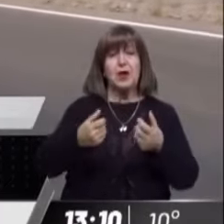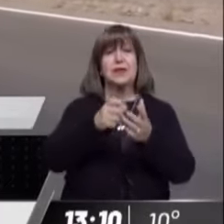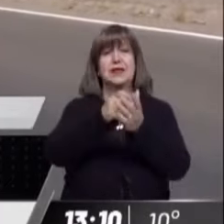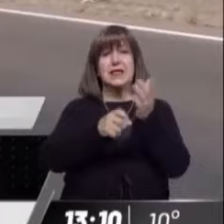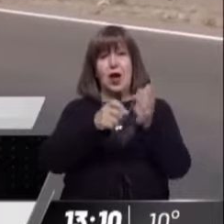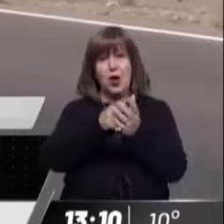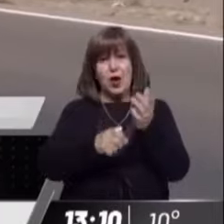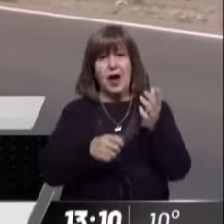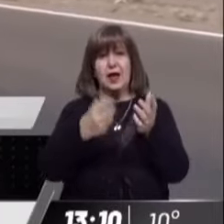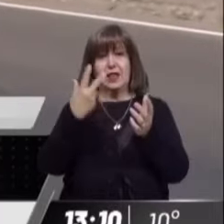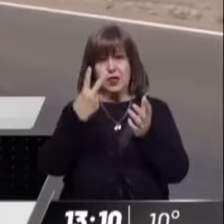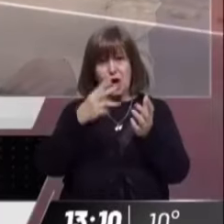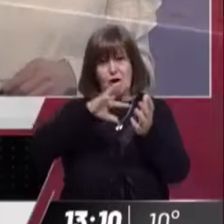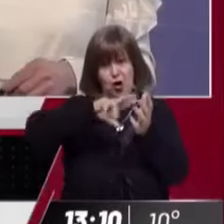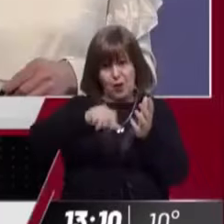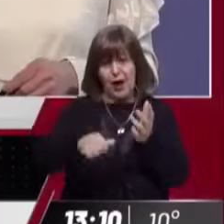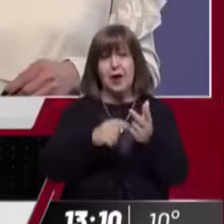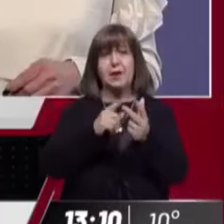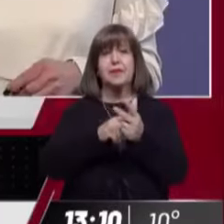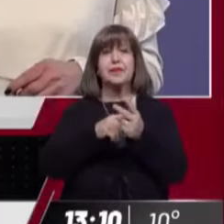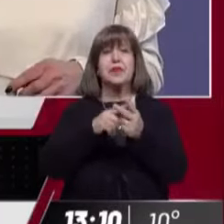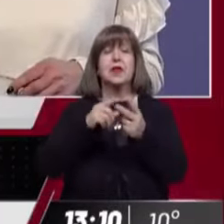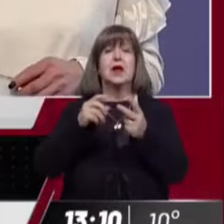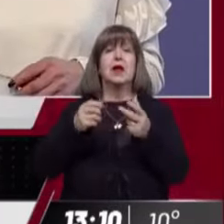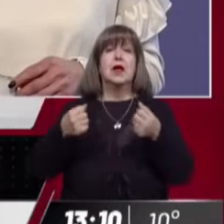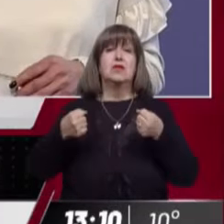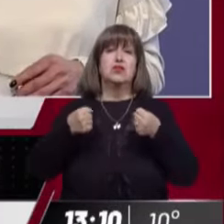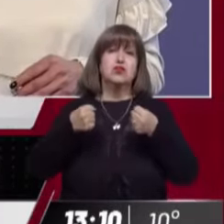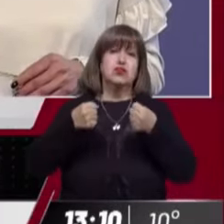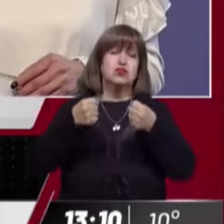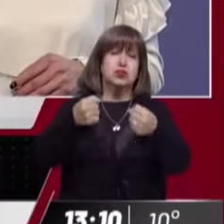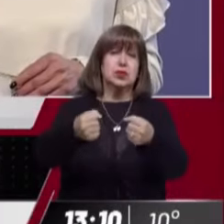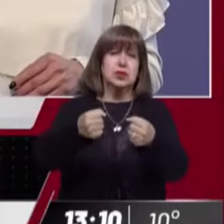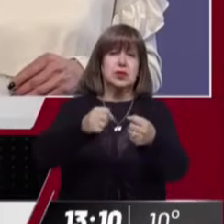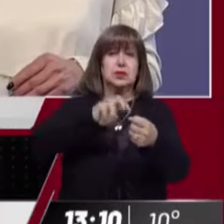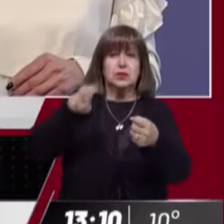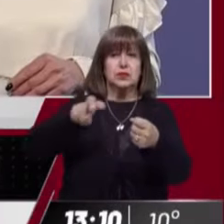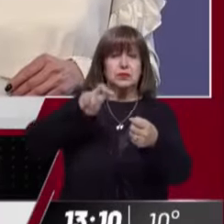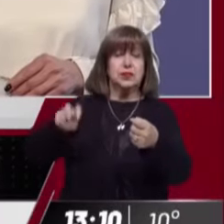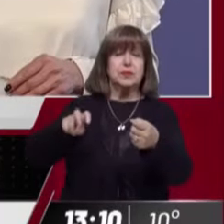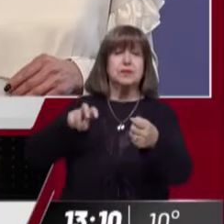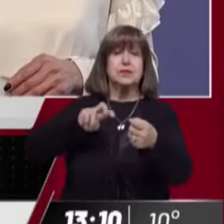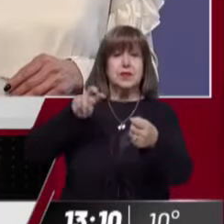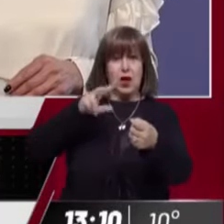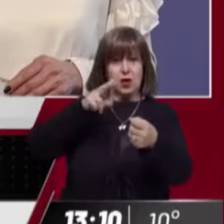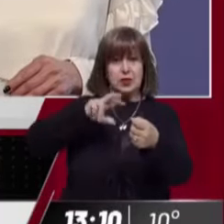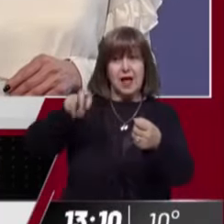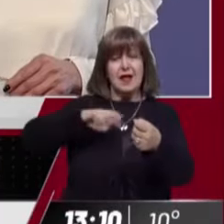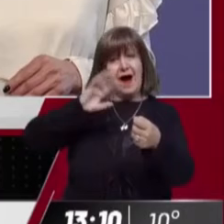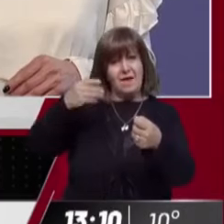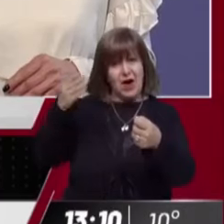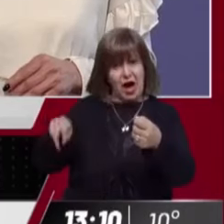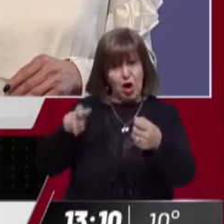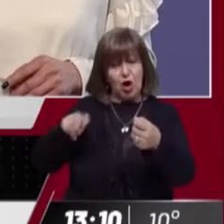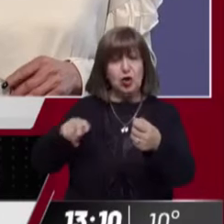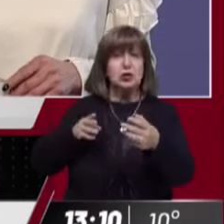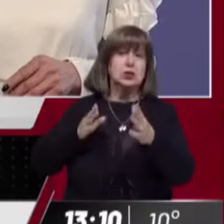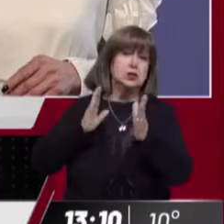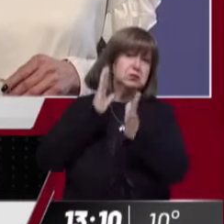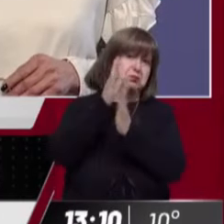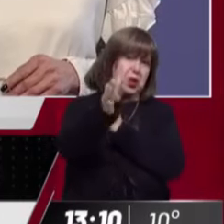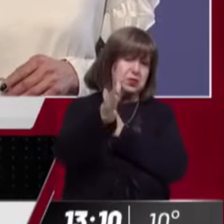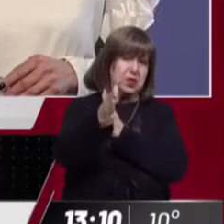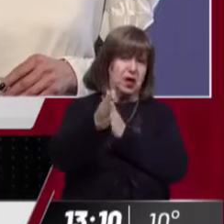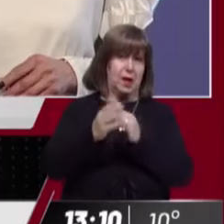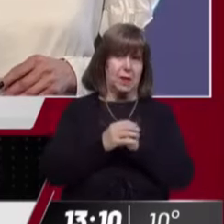celulares telefónicos y después escapan y lo dejan en este lugar y después los delincuentes escaparon y hasta el momento no hay novedades de dónde podrían estar